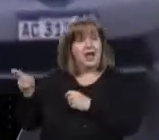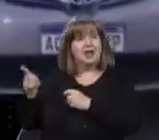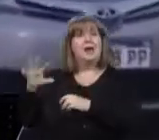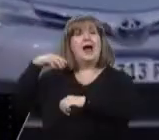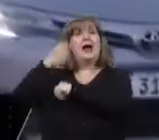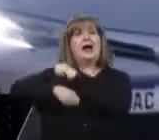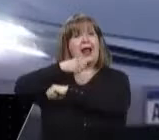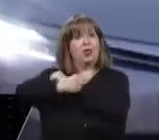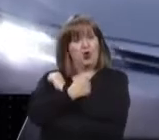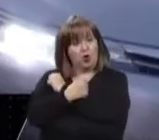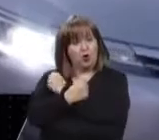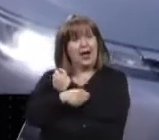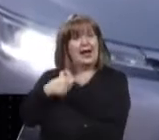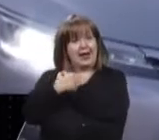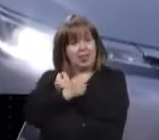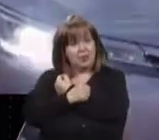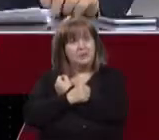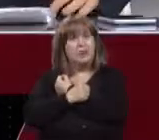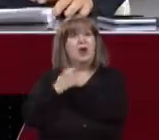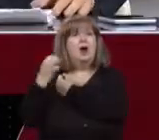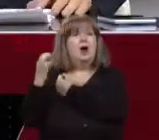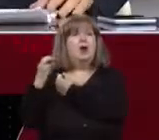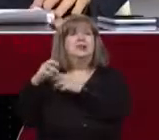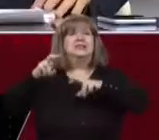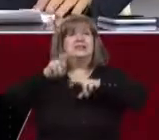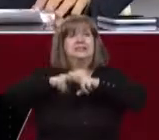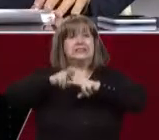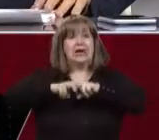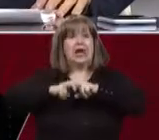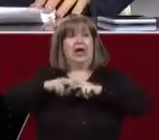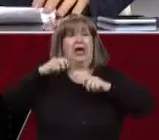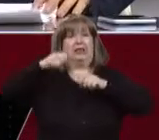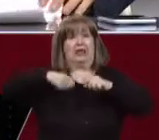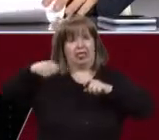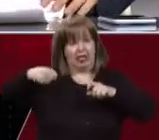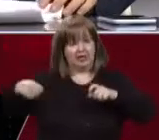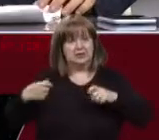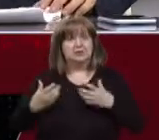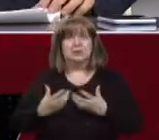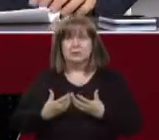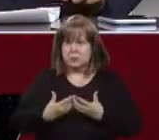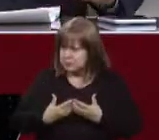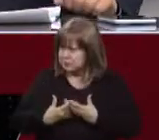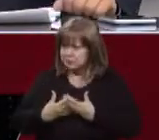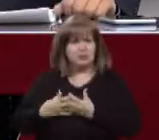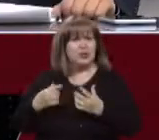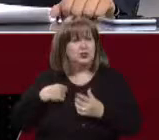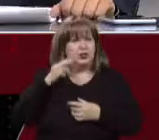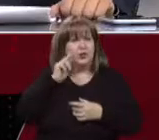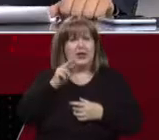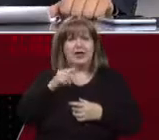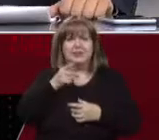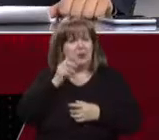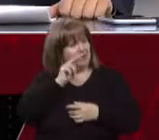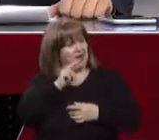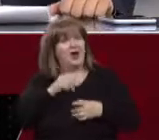sujeto. O en su defecto, algún tipo de silla adaptada para el mismo. Pero eso, ¿viene en silla? Yo la otra vez lo vi que había como una